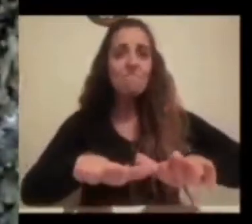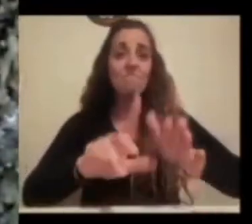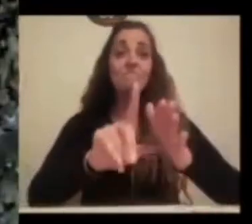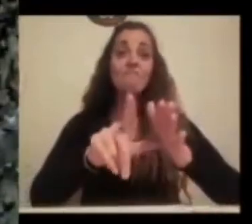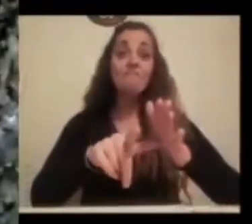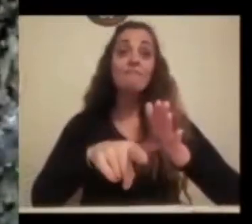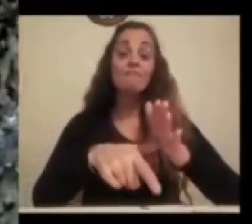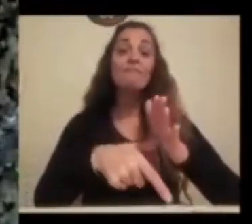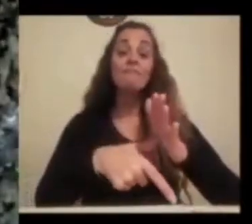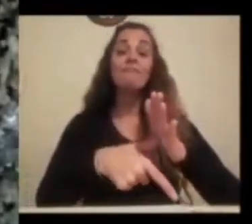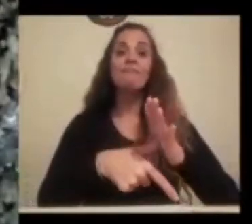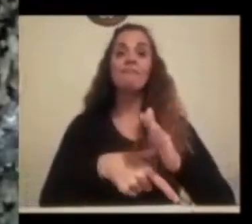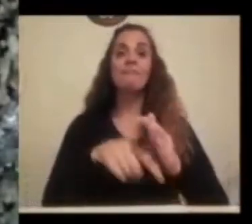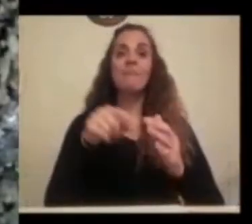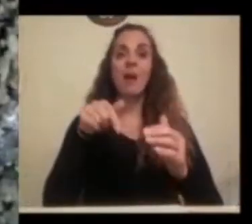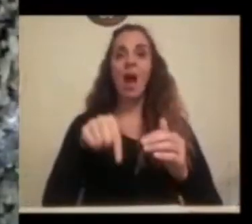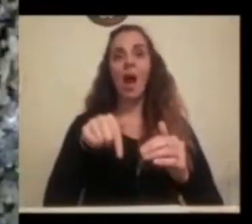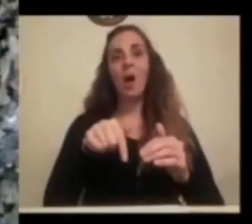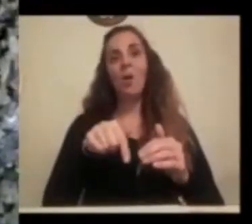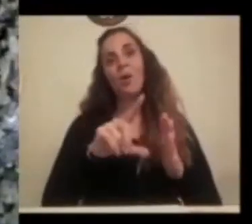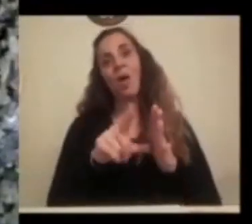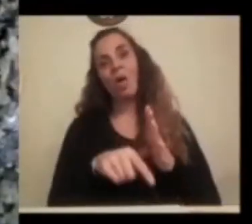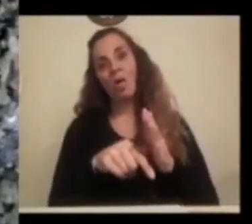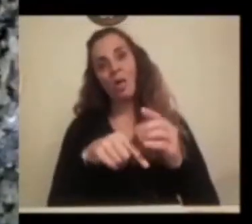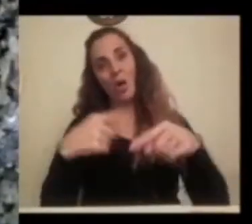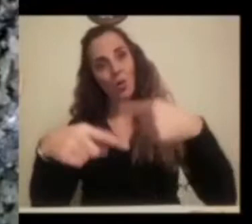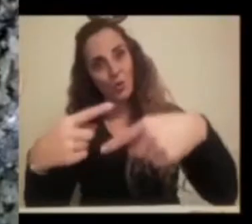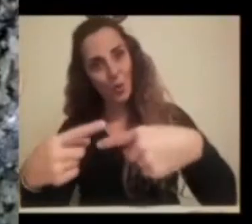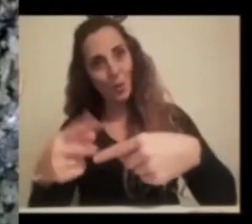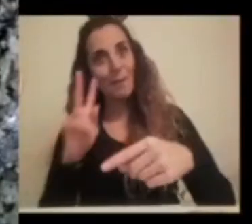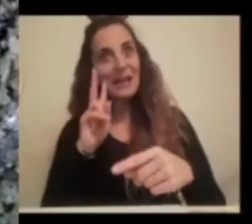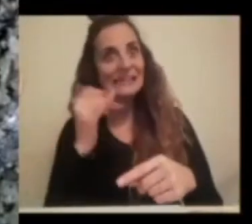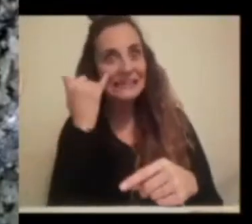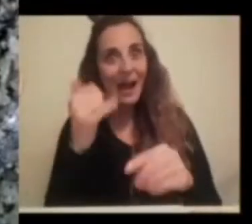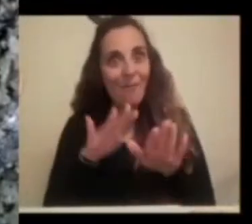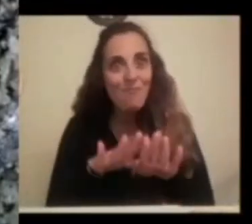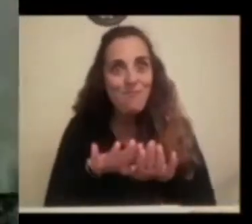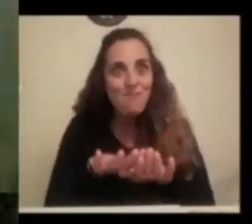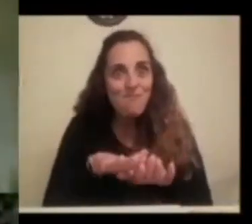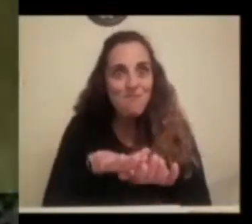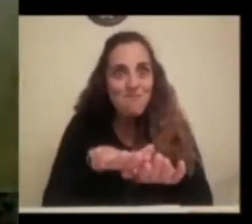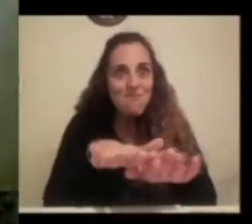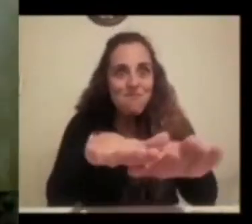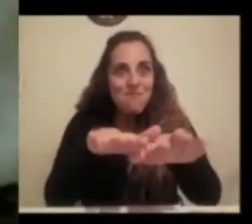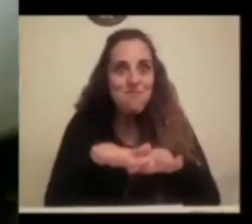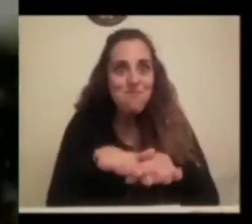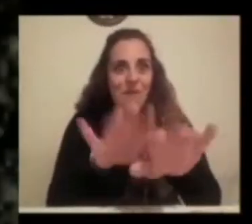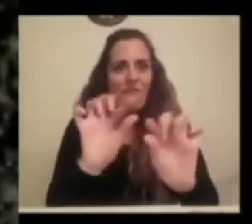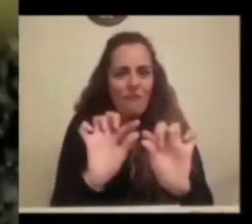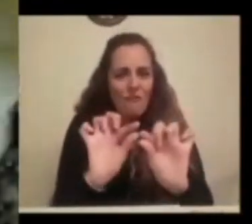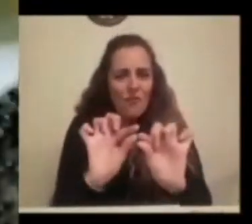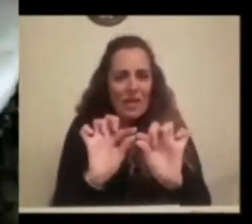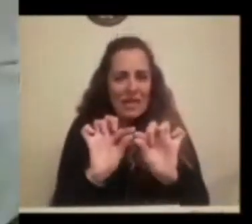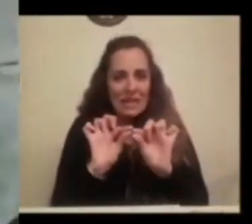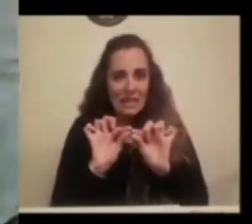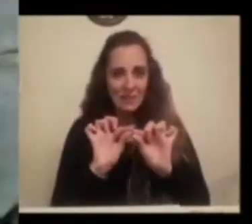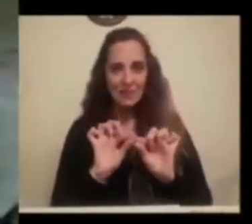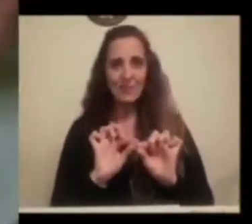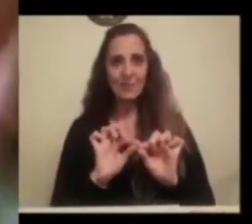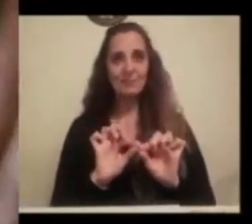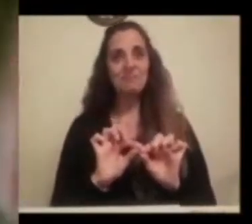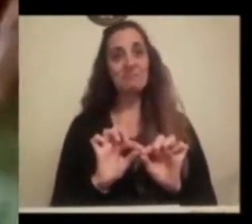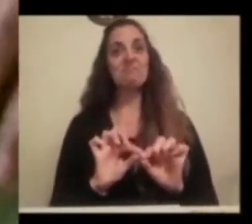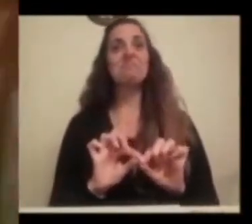Esto va a tardar un ratito, así que cuando lo tenga estirado les muestro cómo queda. Bueno, miren, yo ya estuve estirando mi